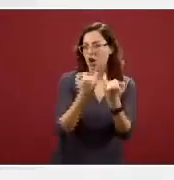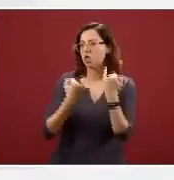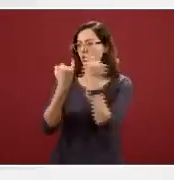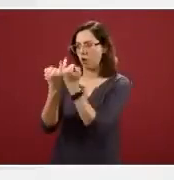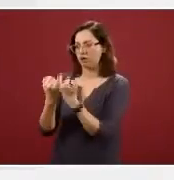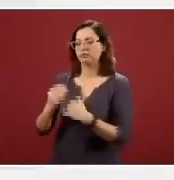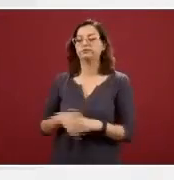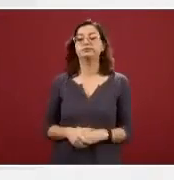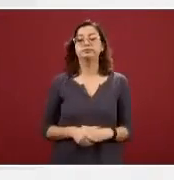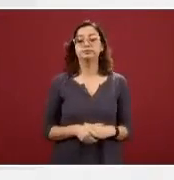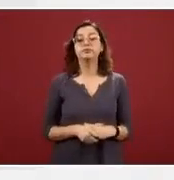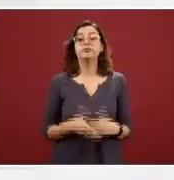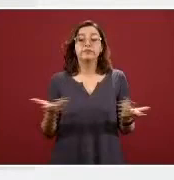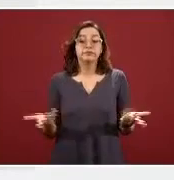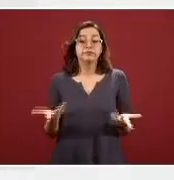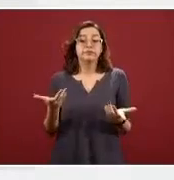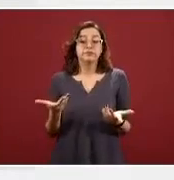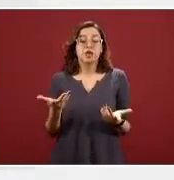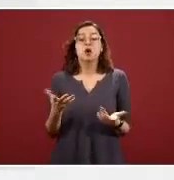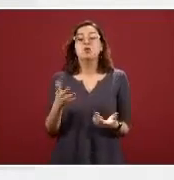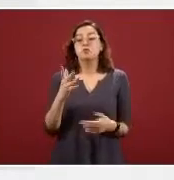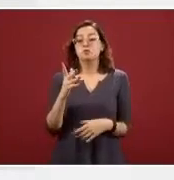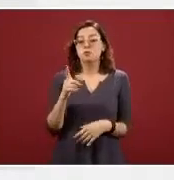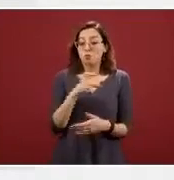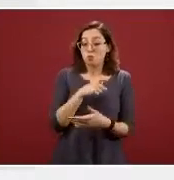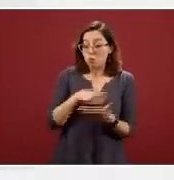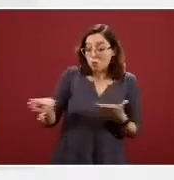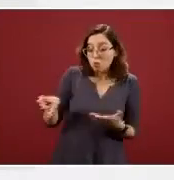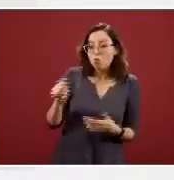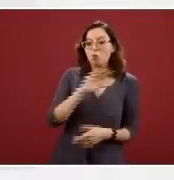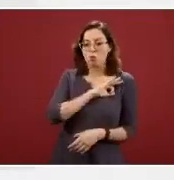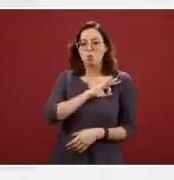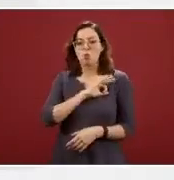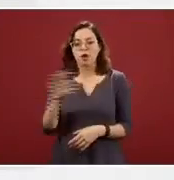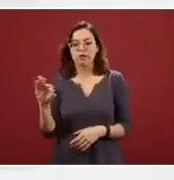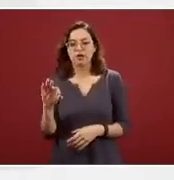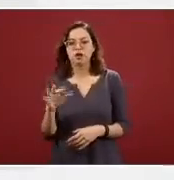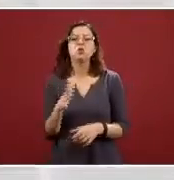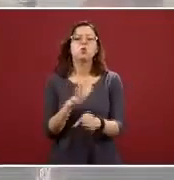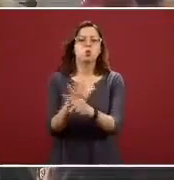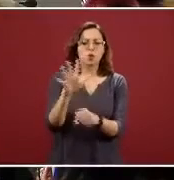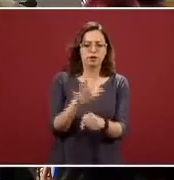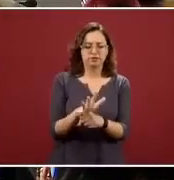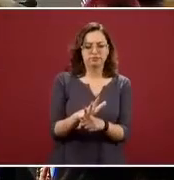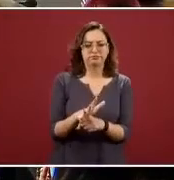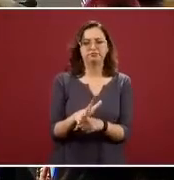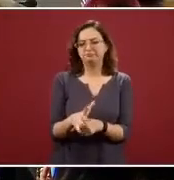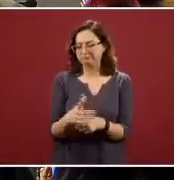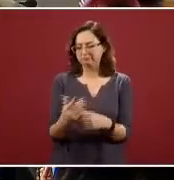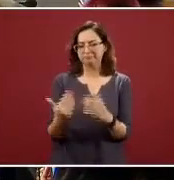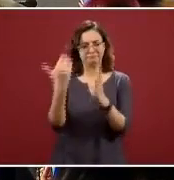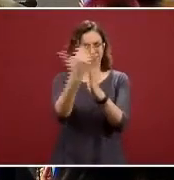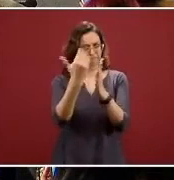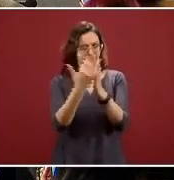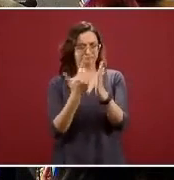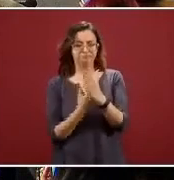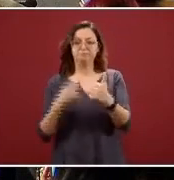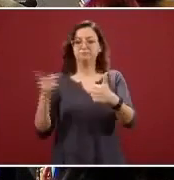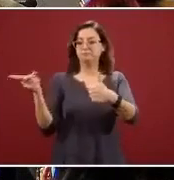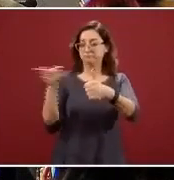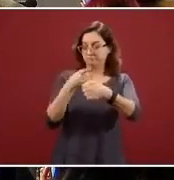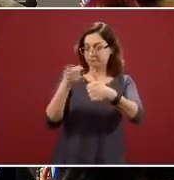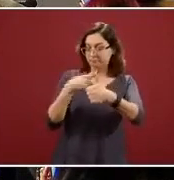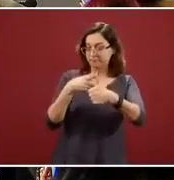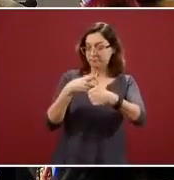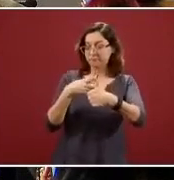tener en cuenta lo que pudiese comprar el sector. Estos fueron los pasos que seguimos. El primer paso fue estimar